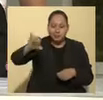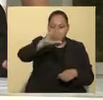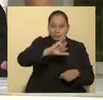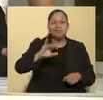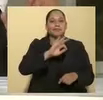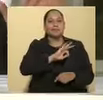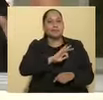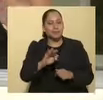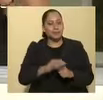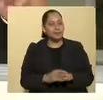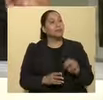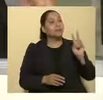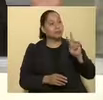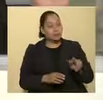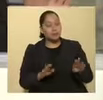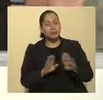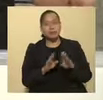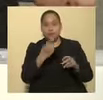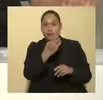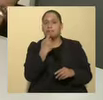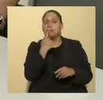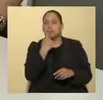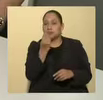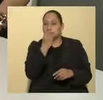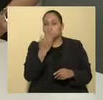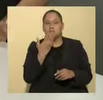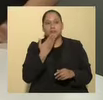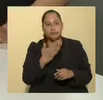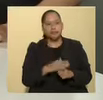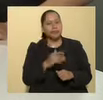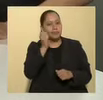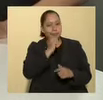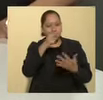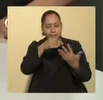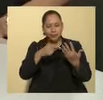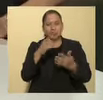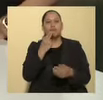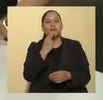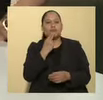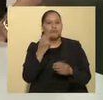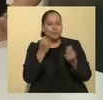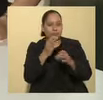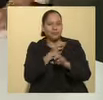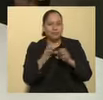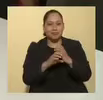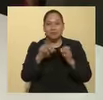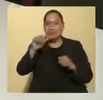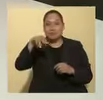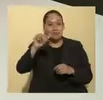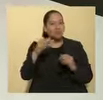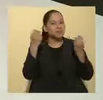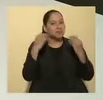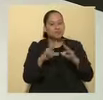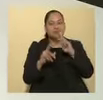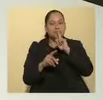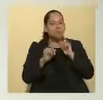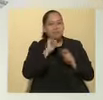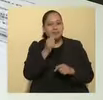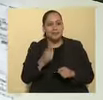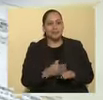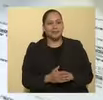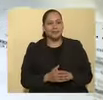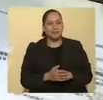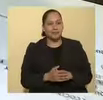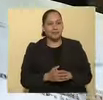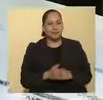buena idea. Sus secretos, de verdad, hacen la diferencia en la comida, ¿eh? Ya está. Y listo. Se ocupa todo, aparte, ¿eh? Con Nakati no se desperdicia. Nada. Ni una pizca de